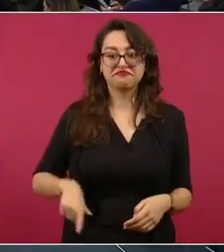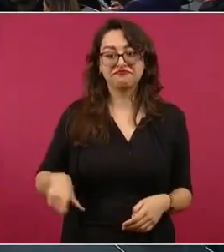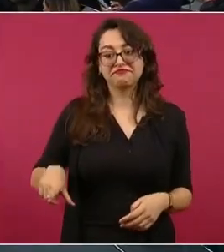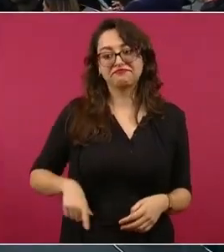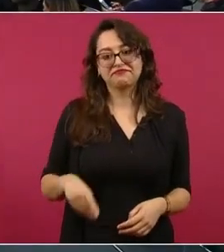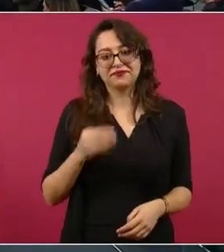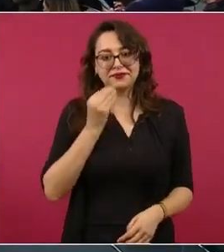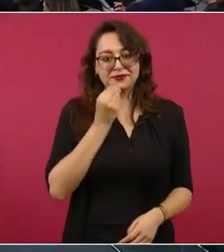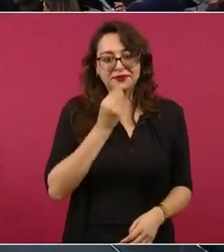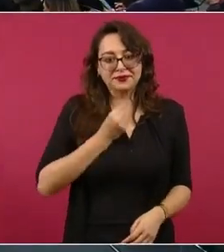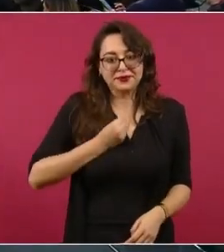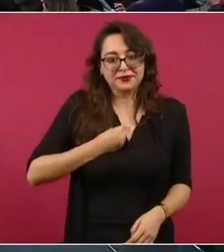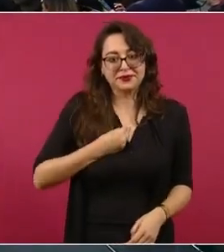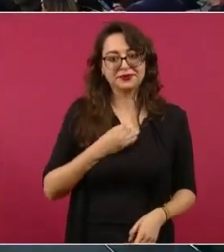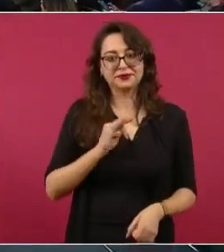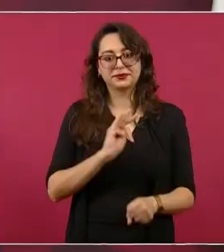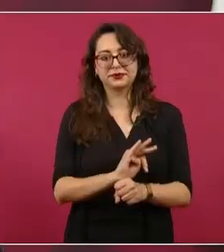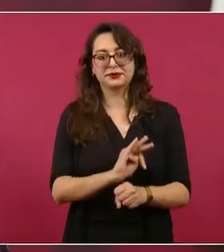obligado